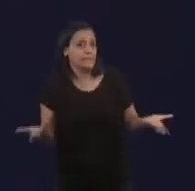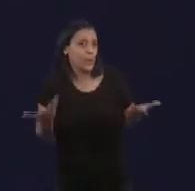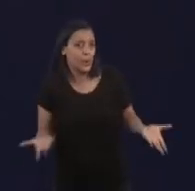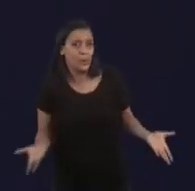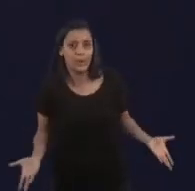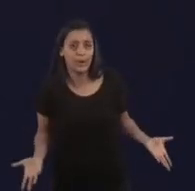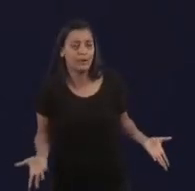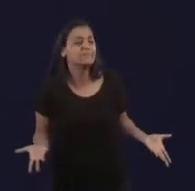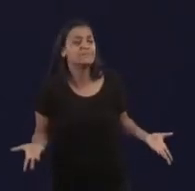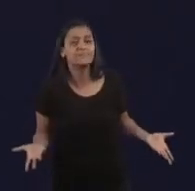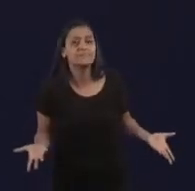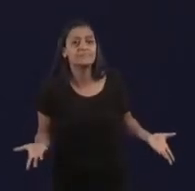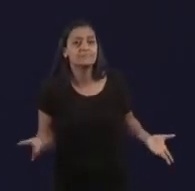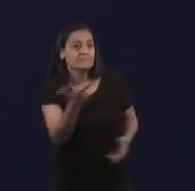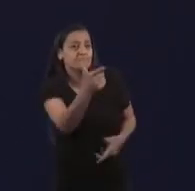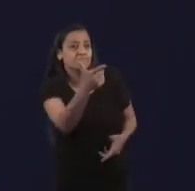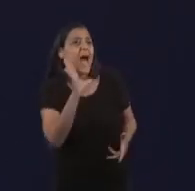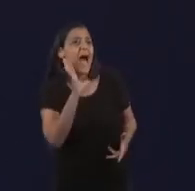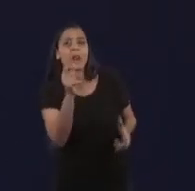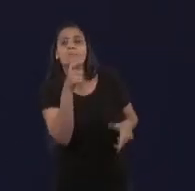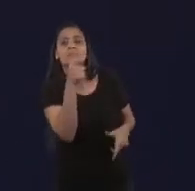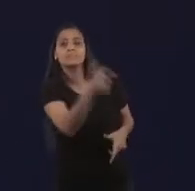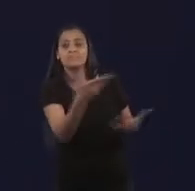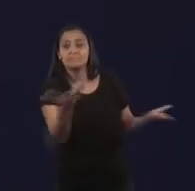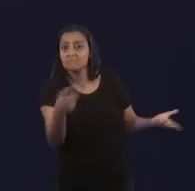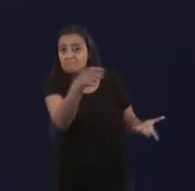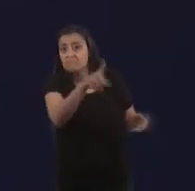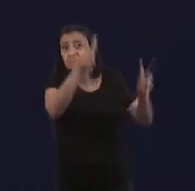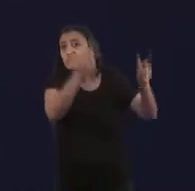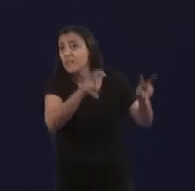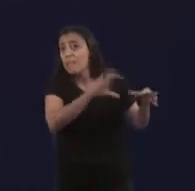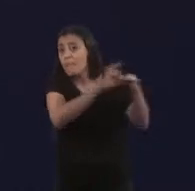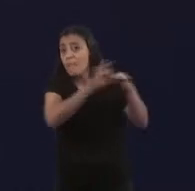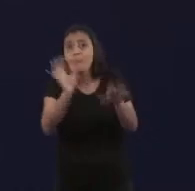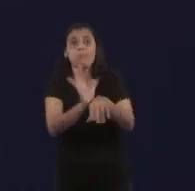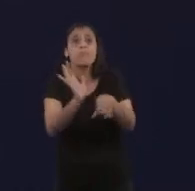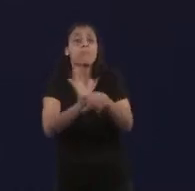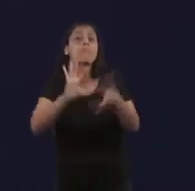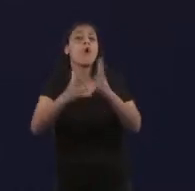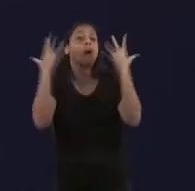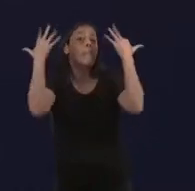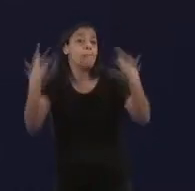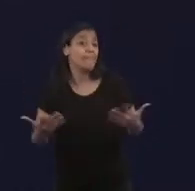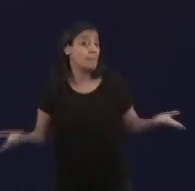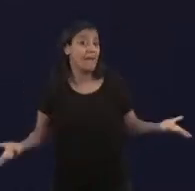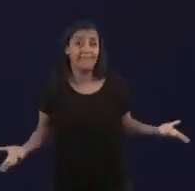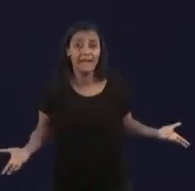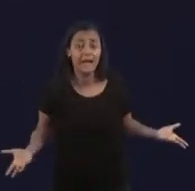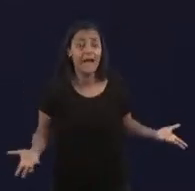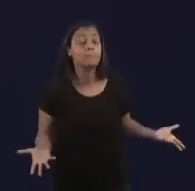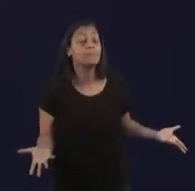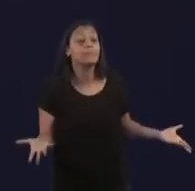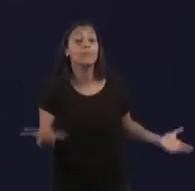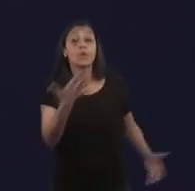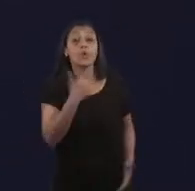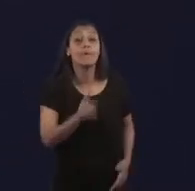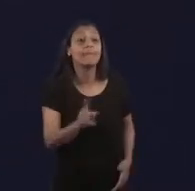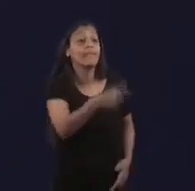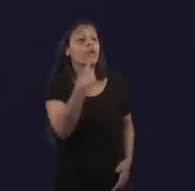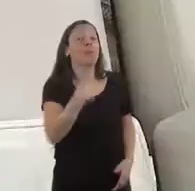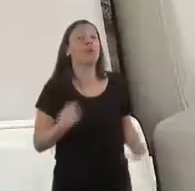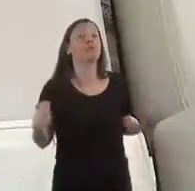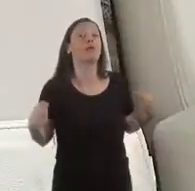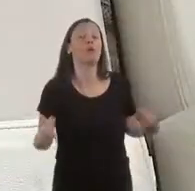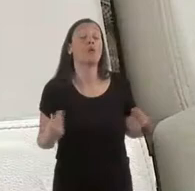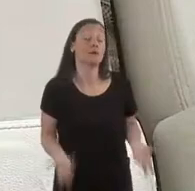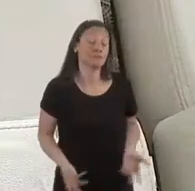No tengo evaluación para hacer de eso porque es una cuestión matemática. No sé cuál es el punto. El